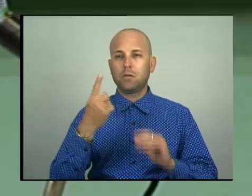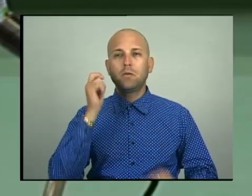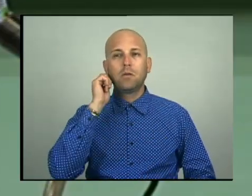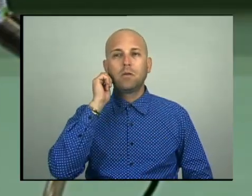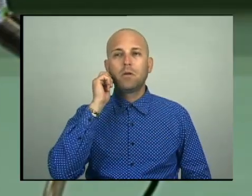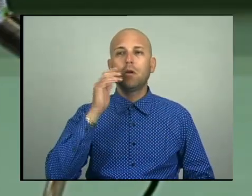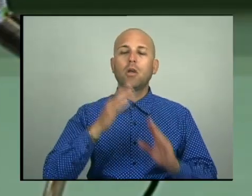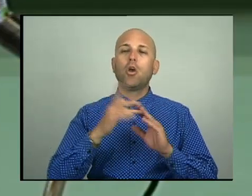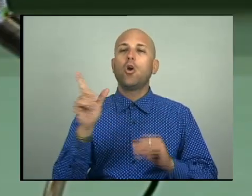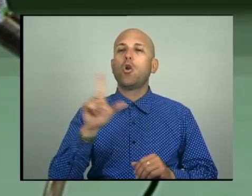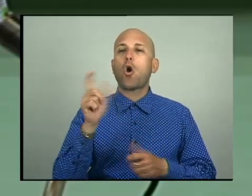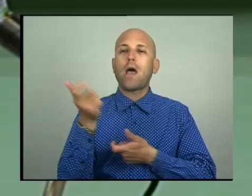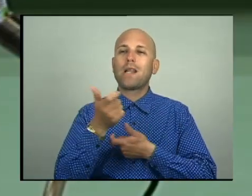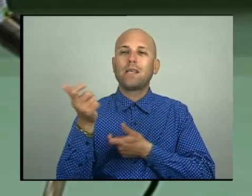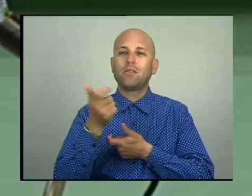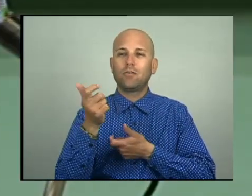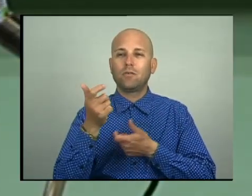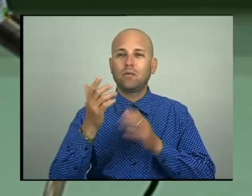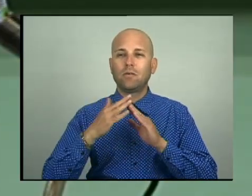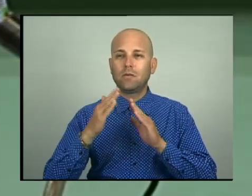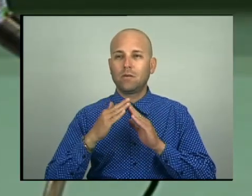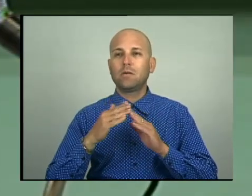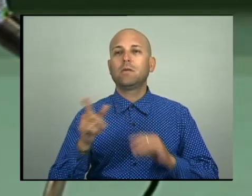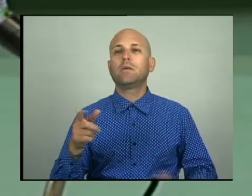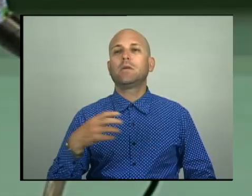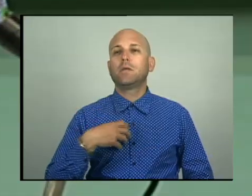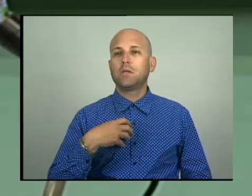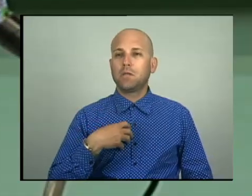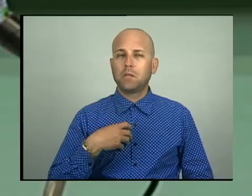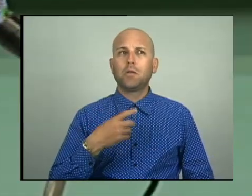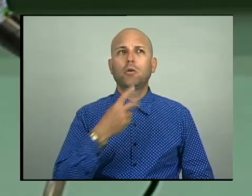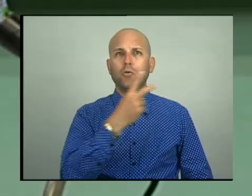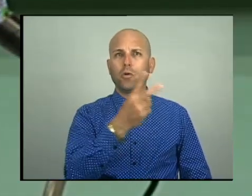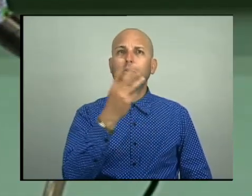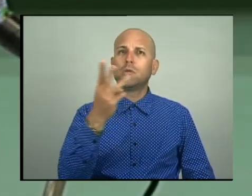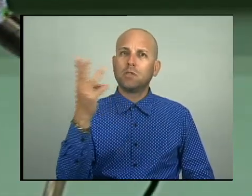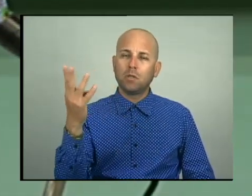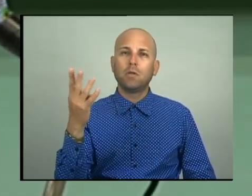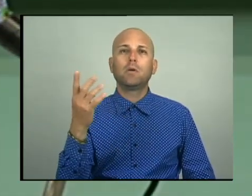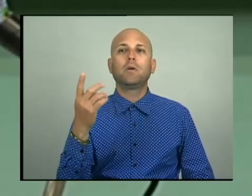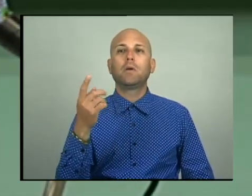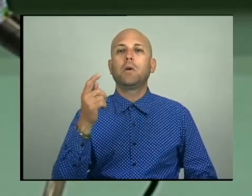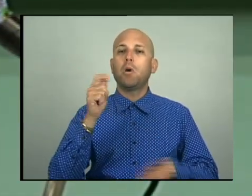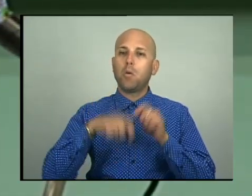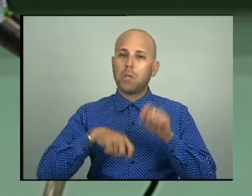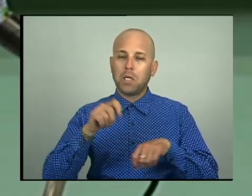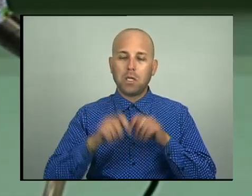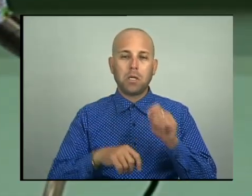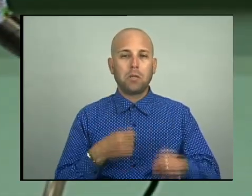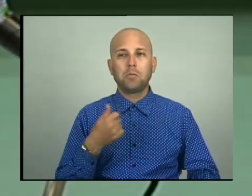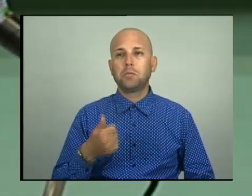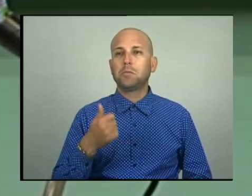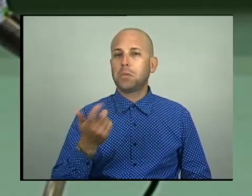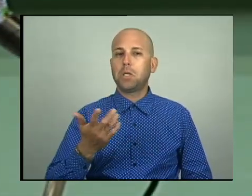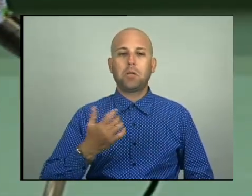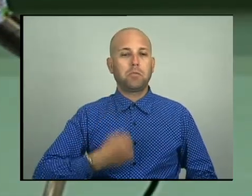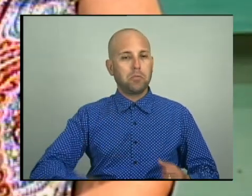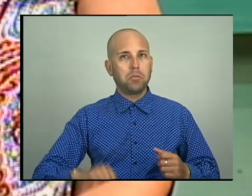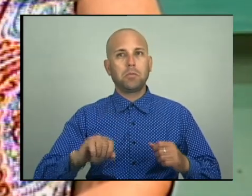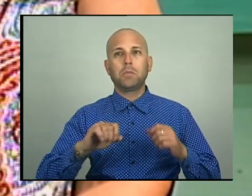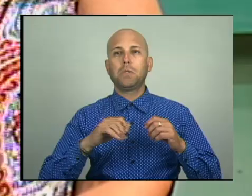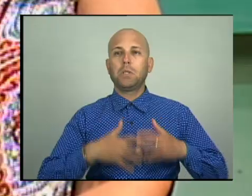señora lugareña que tuvo gemelares, así, hemos tenido 2 o 3 mamás con faló operado que Han podido tener